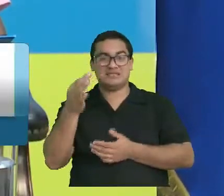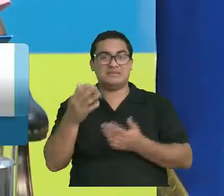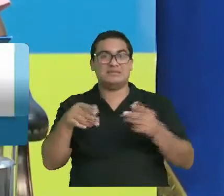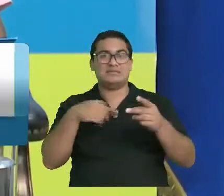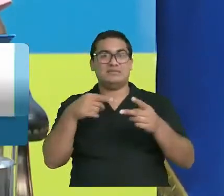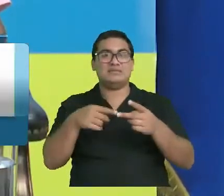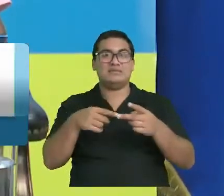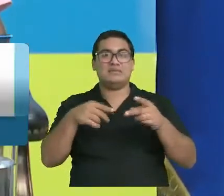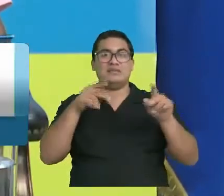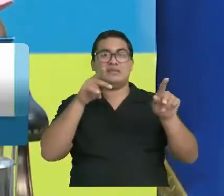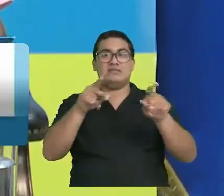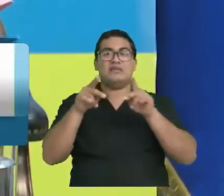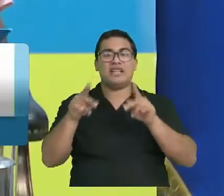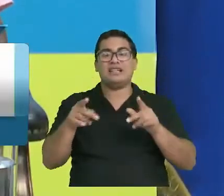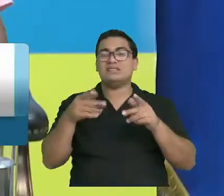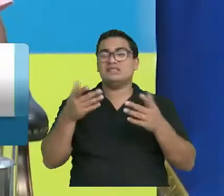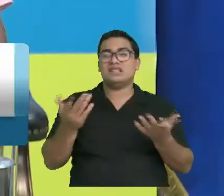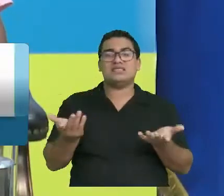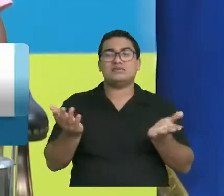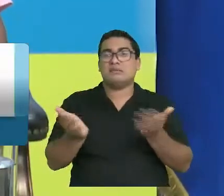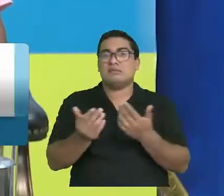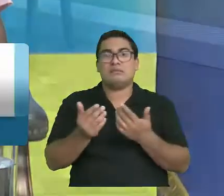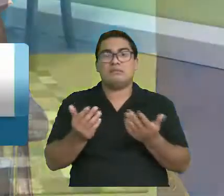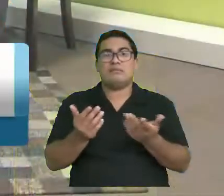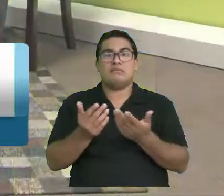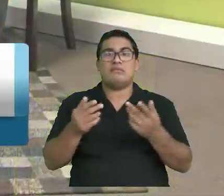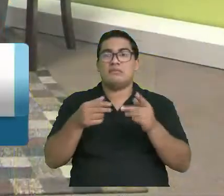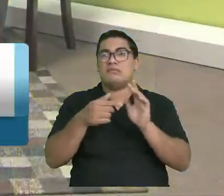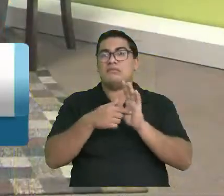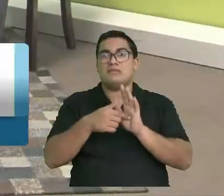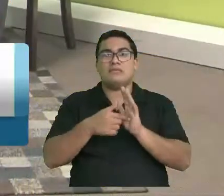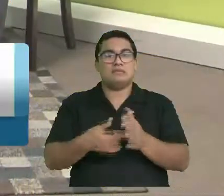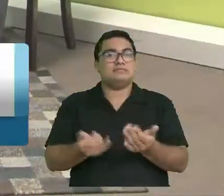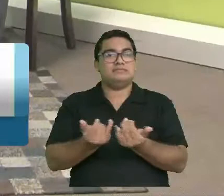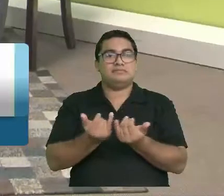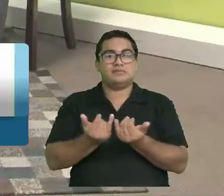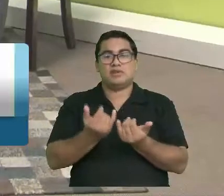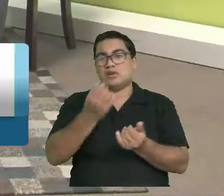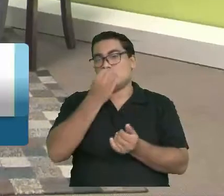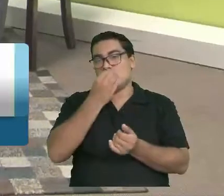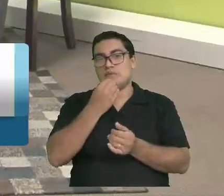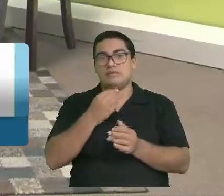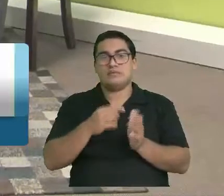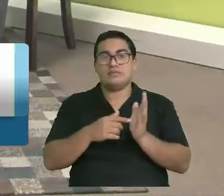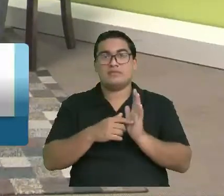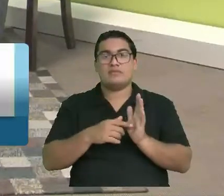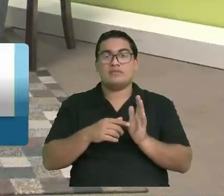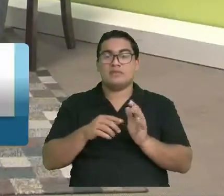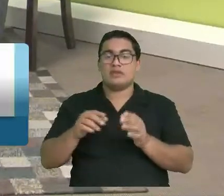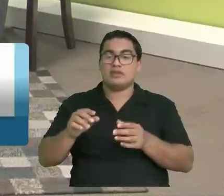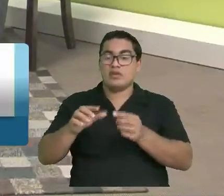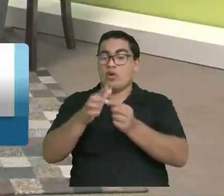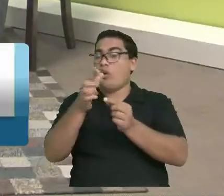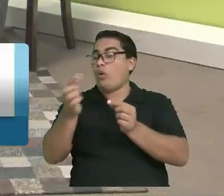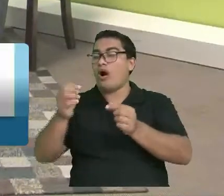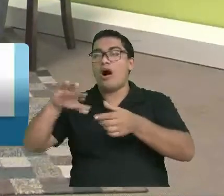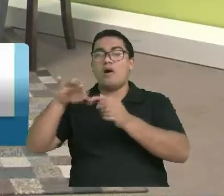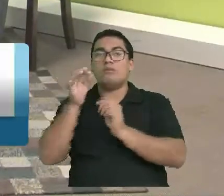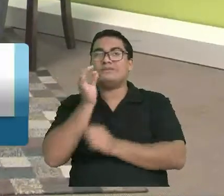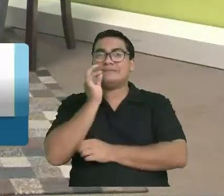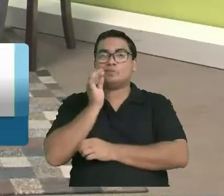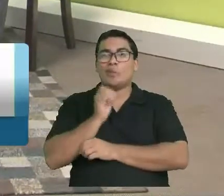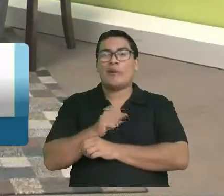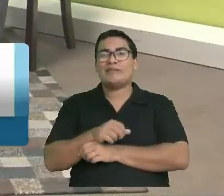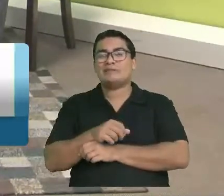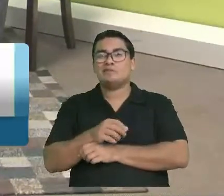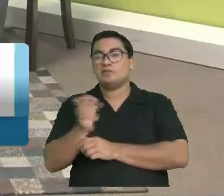comida adentro, pero están así, o sea, con el movimiento de como que están comiendo algo. Quizás encuentran una hoja y se la mastican. Hay personas, tiene